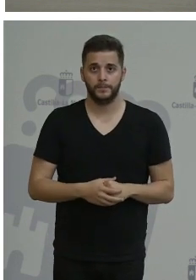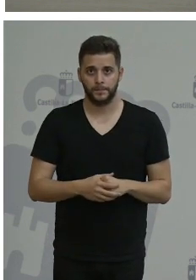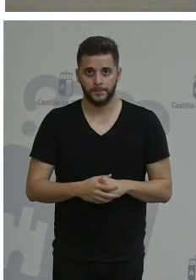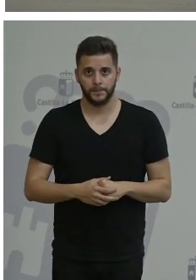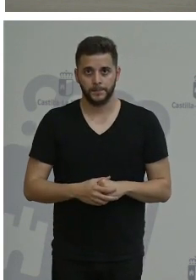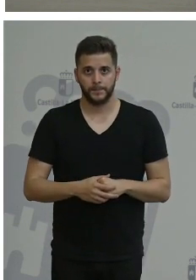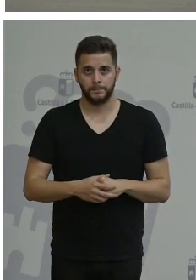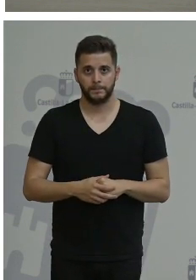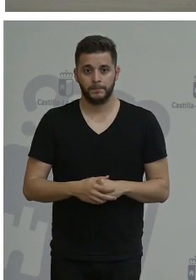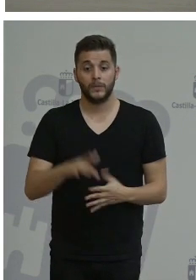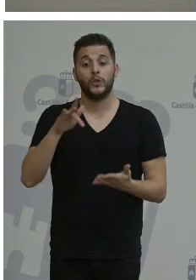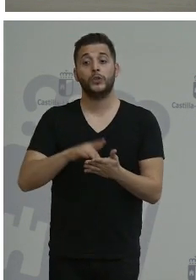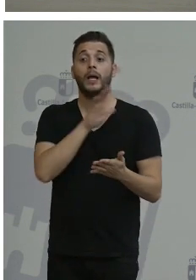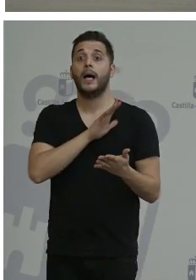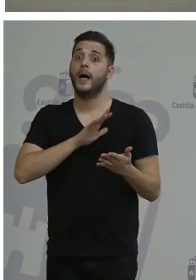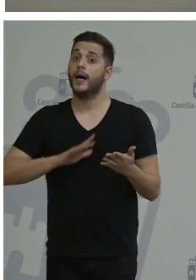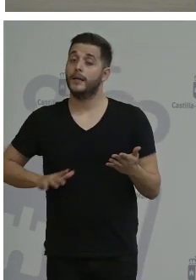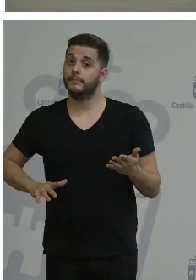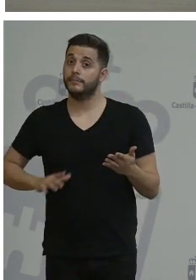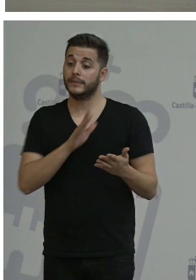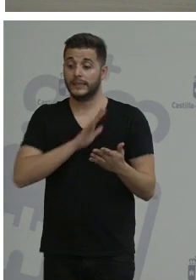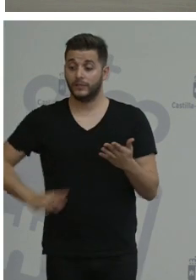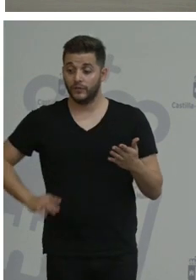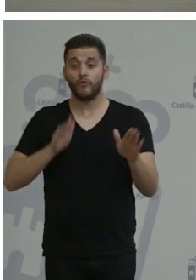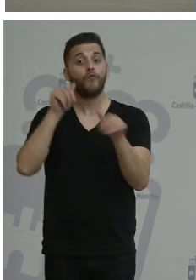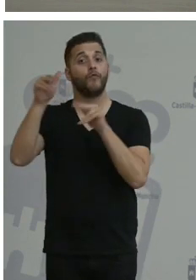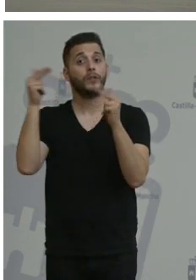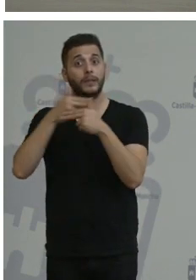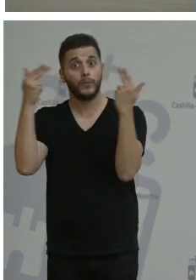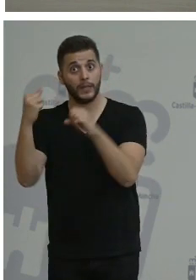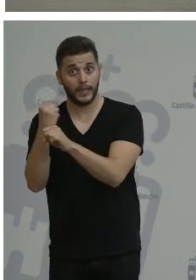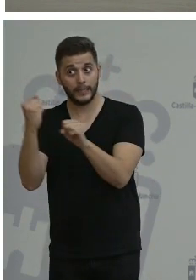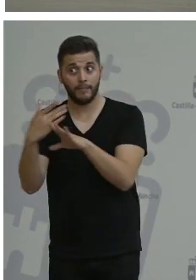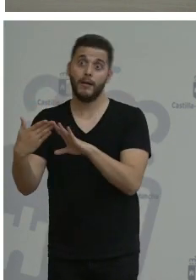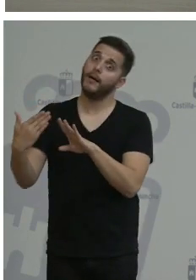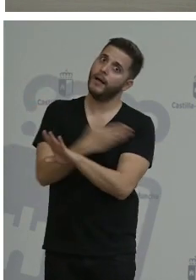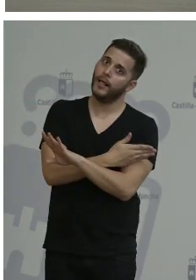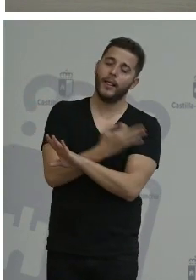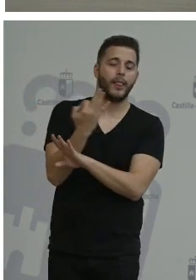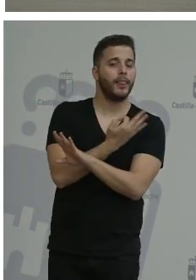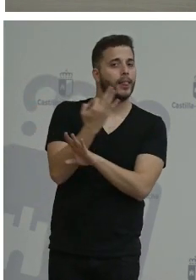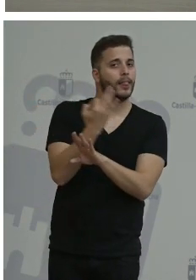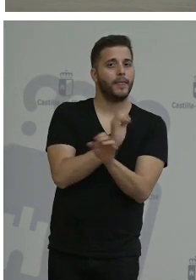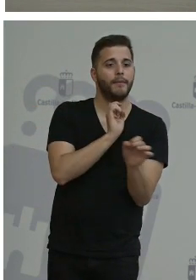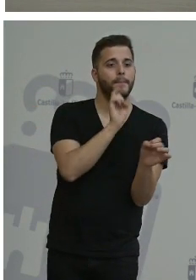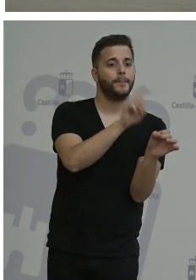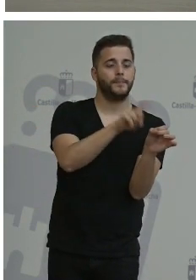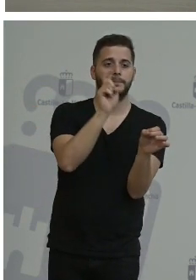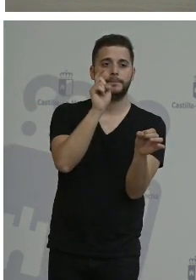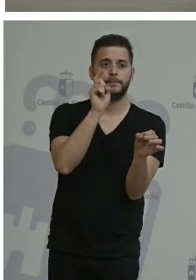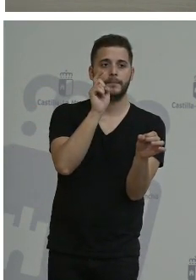Lógicamente, previo al borrador de la oferta pública de empleo, es esencial que se participe en otros